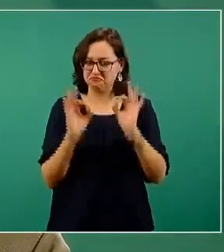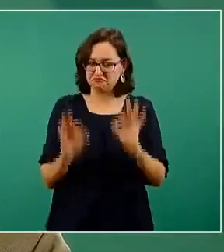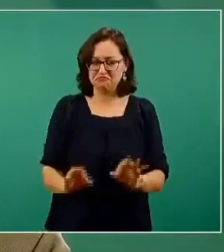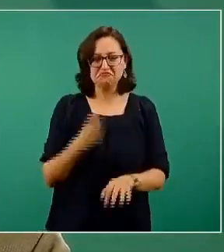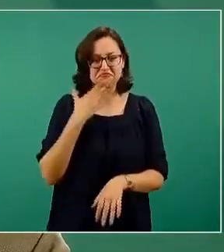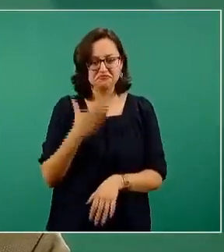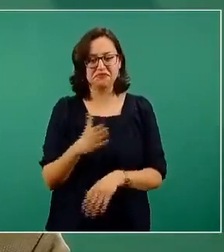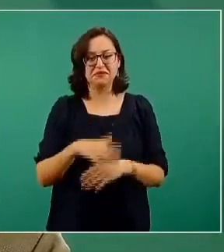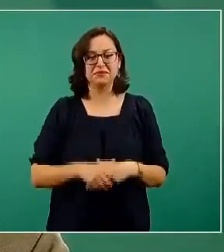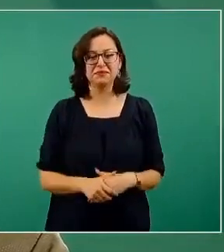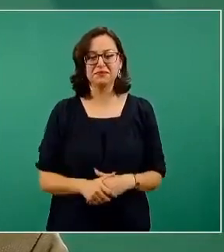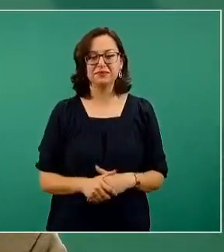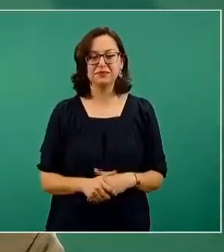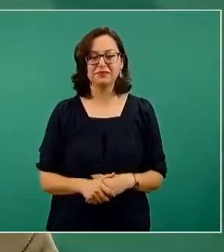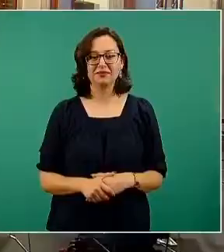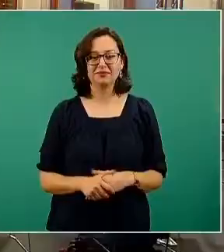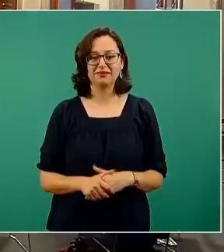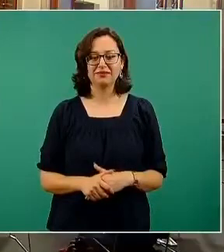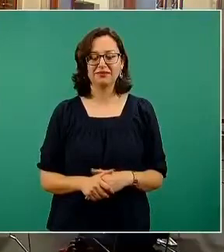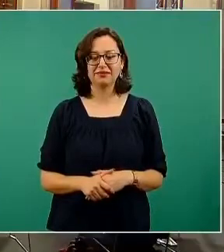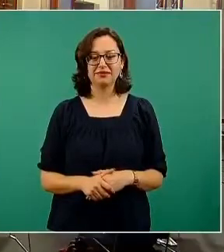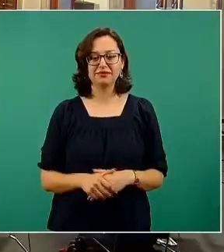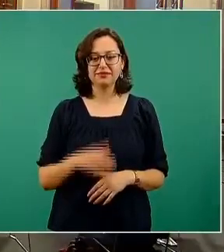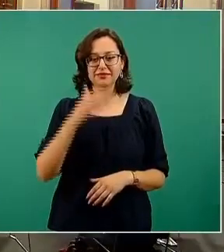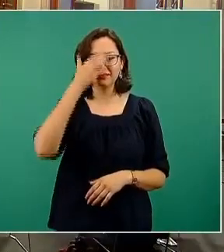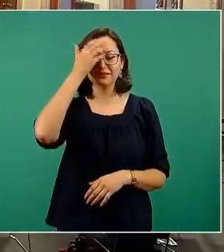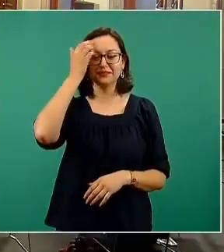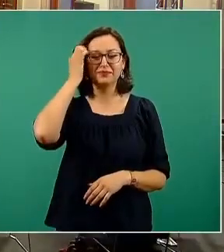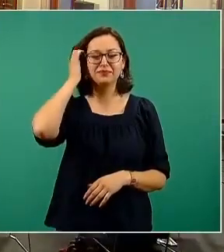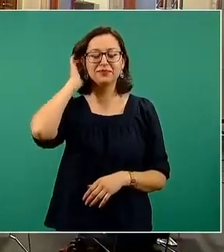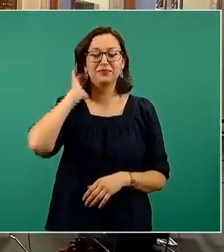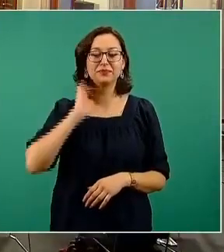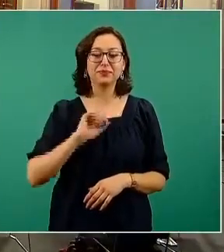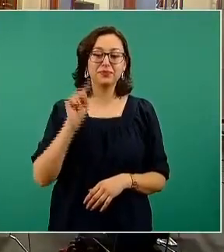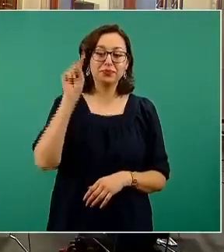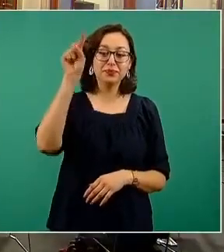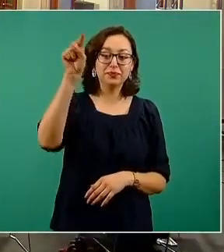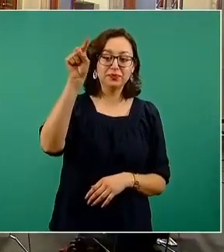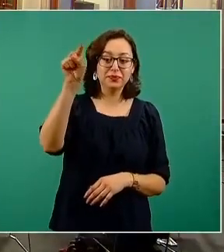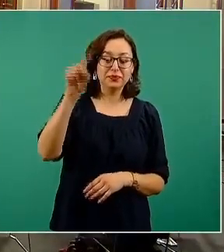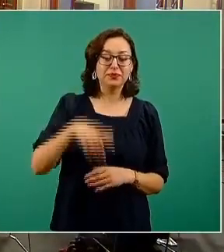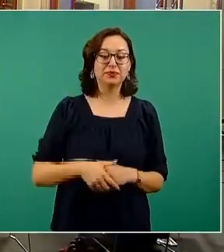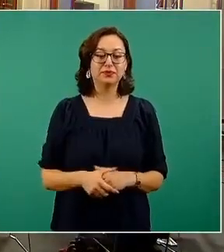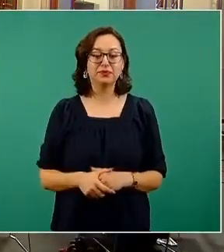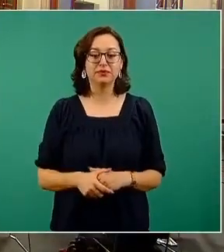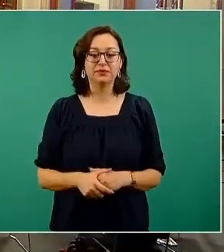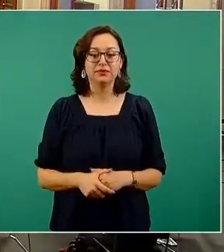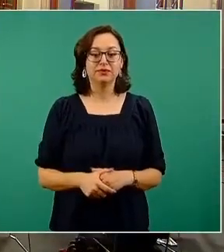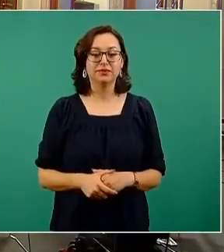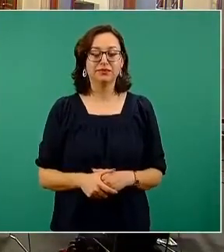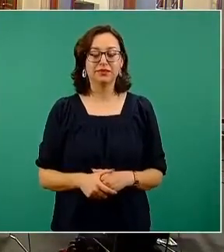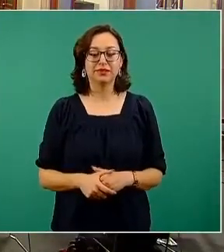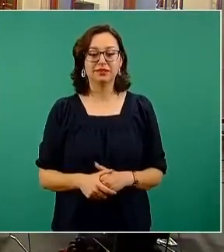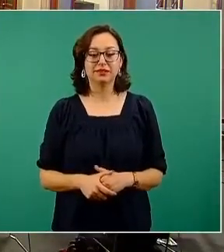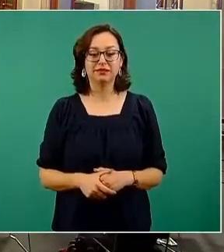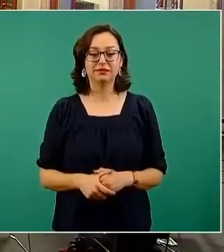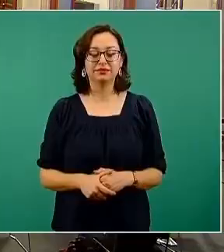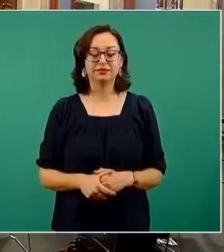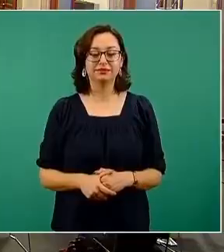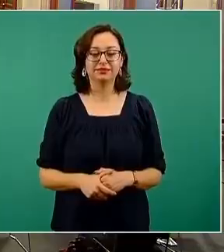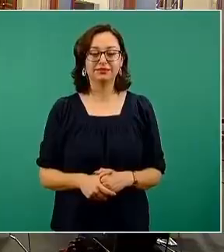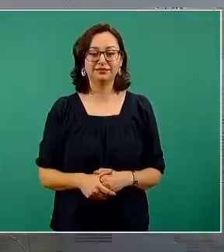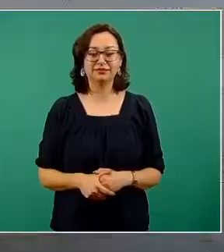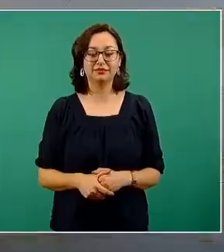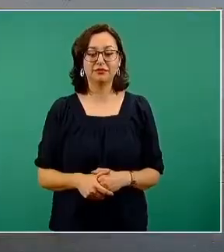su cuadro sintomático. A ver, allá al fondo, porque veo que hay mucha insistencia. Es que vengo bien